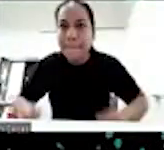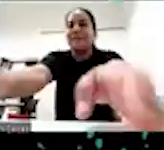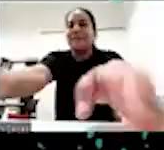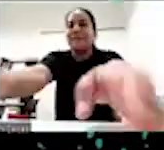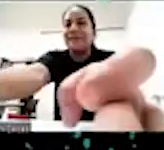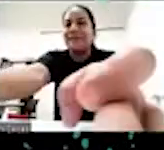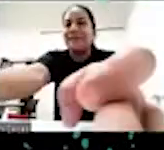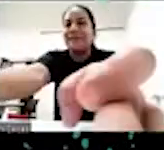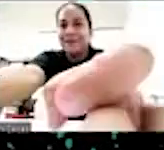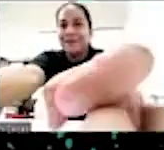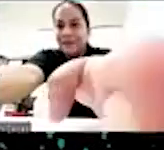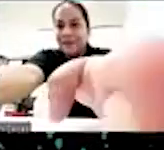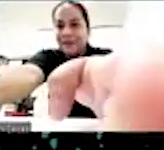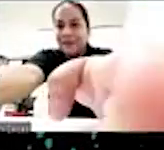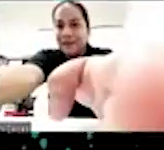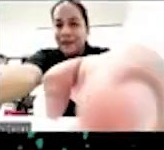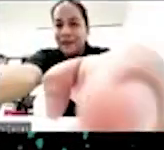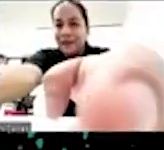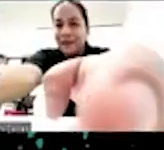¿Y debo volver a empezar?